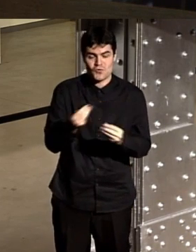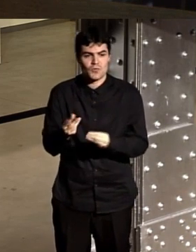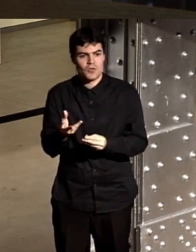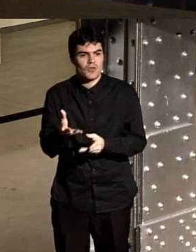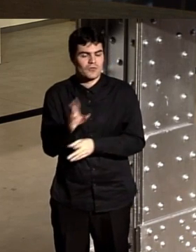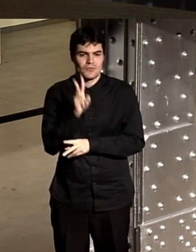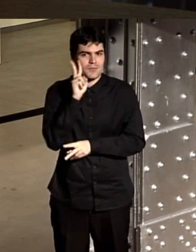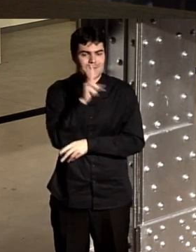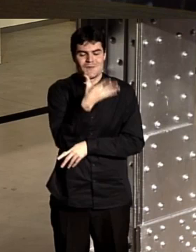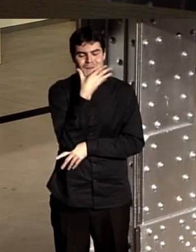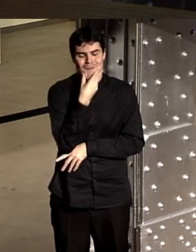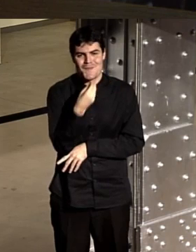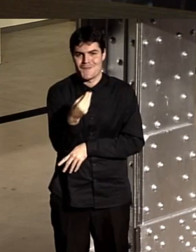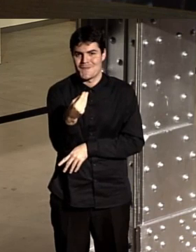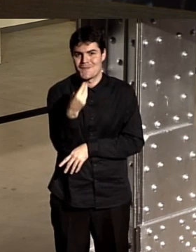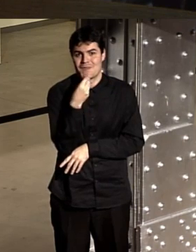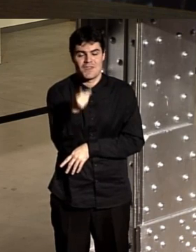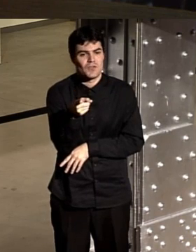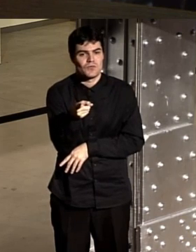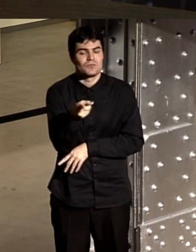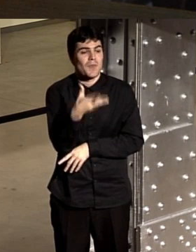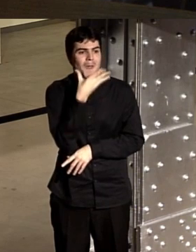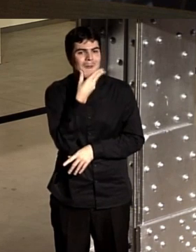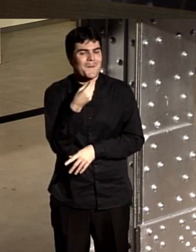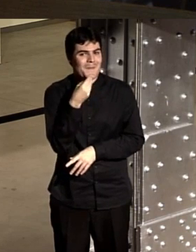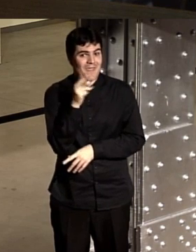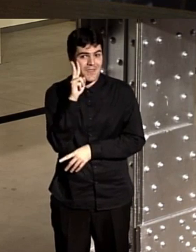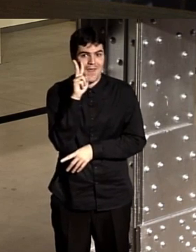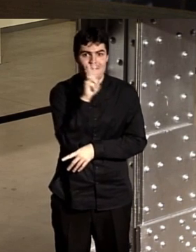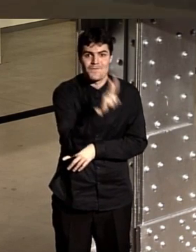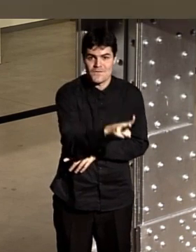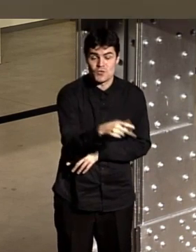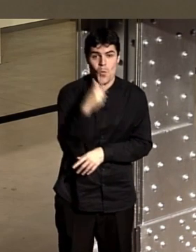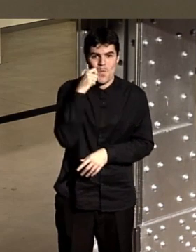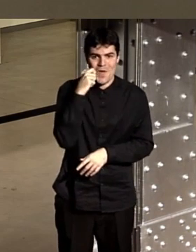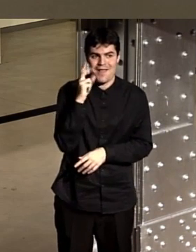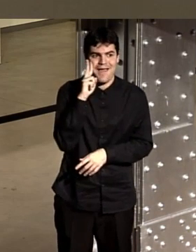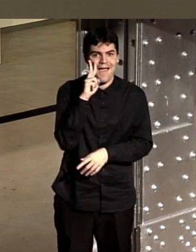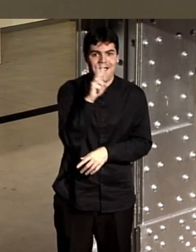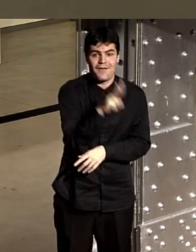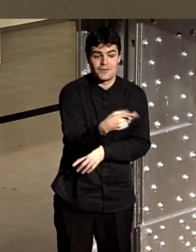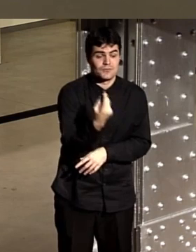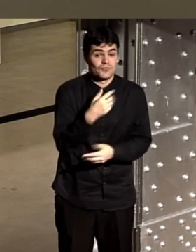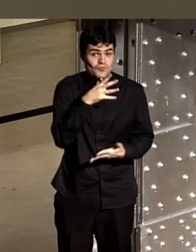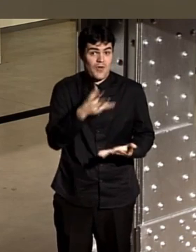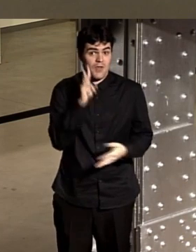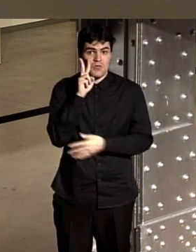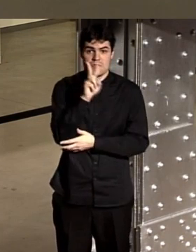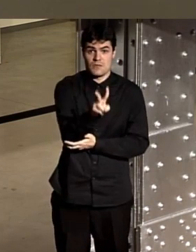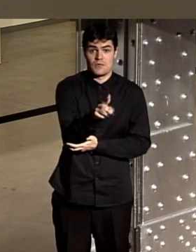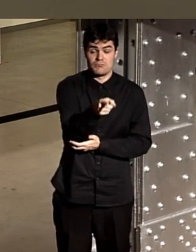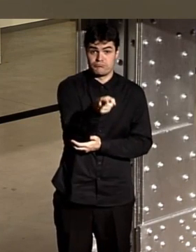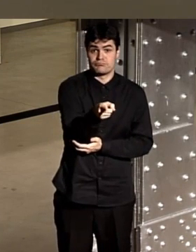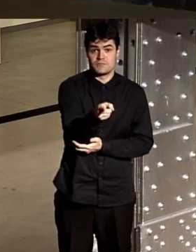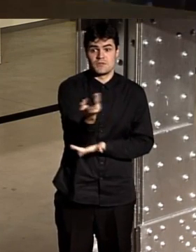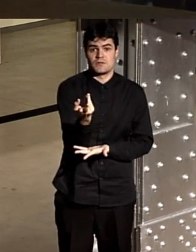decir, que también has visto mucha belleza, mucha humanidad, y cuando yo te veo a ti te doy las gracias porque